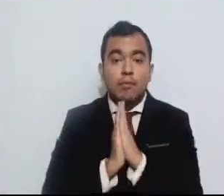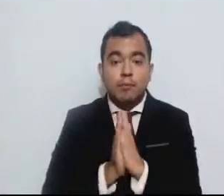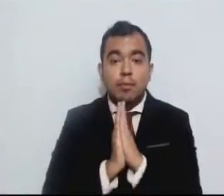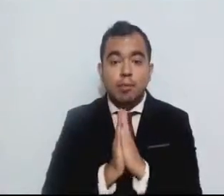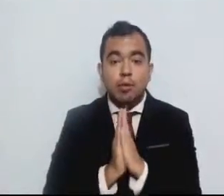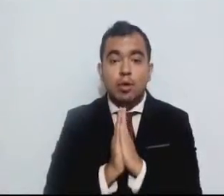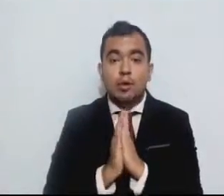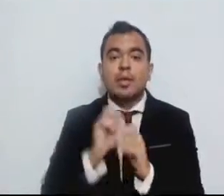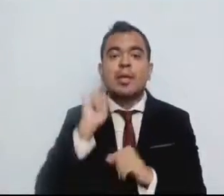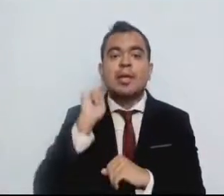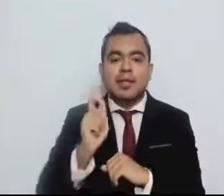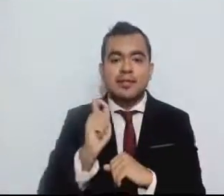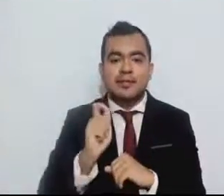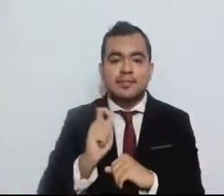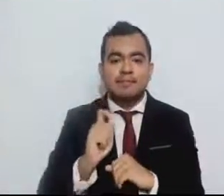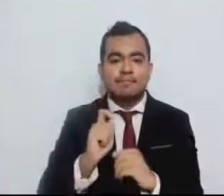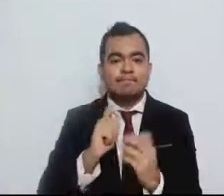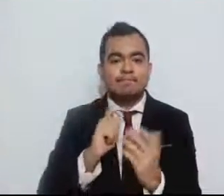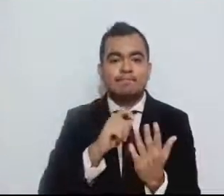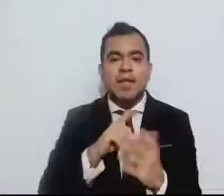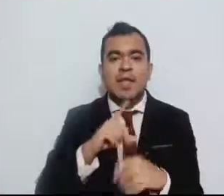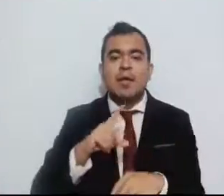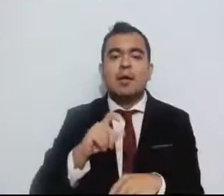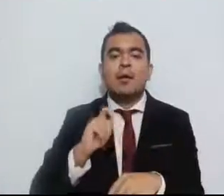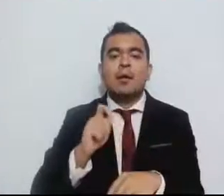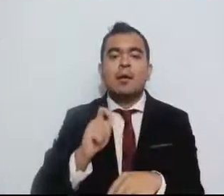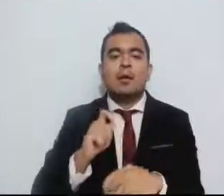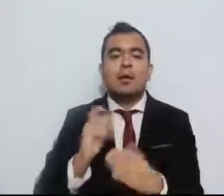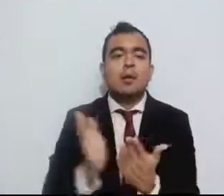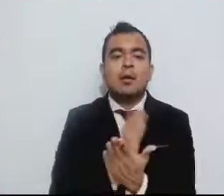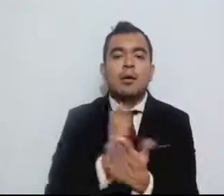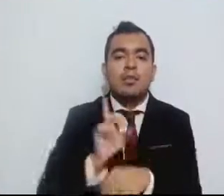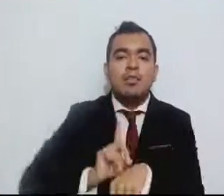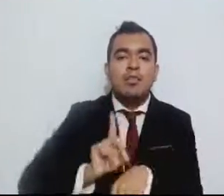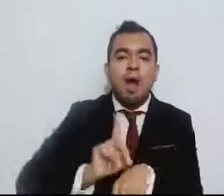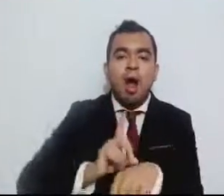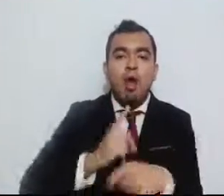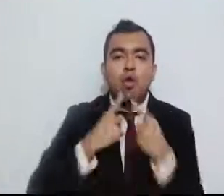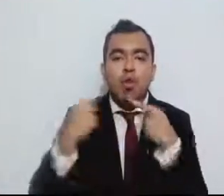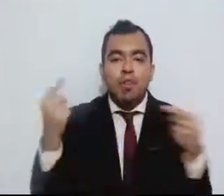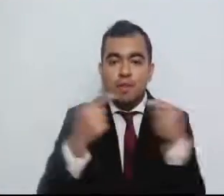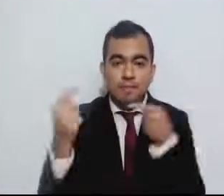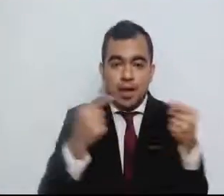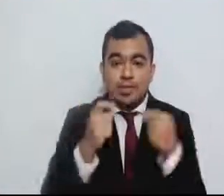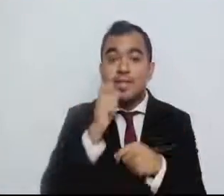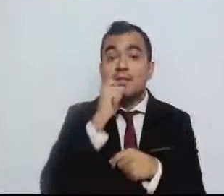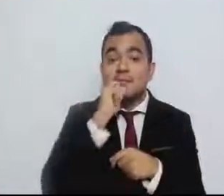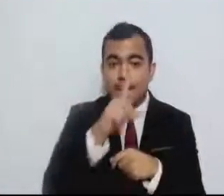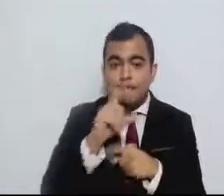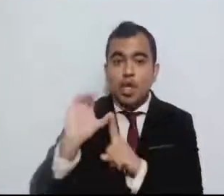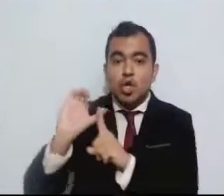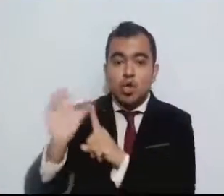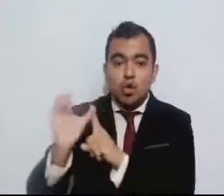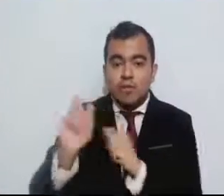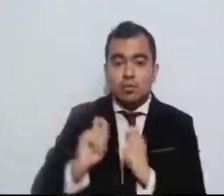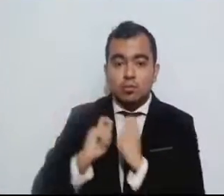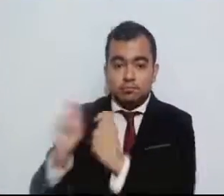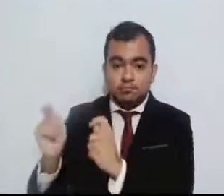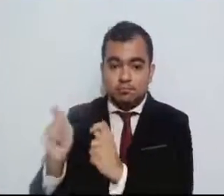debates y que pueda ser turnada a comisiones. Sería cuanto de nuestra parte a nombre de